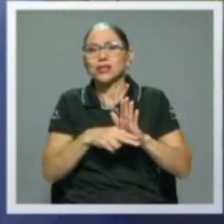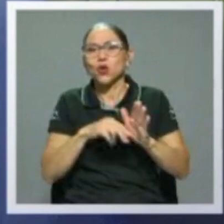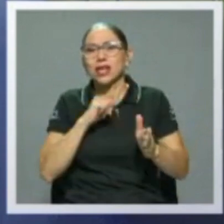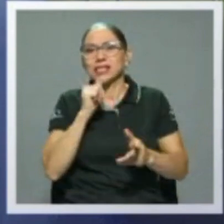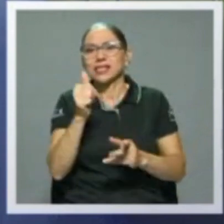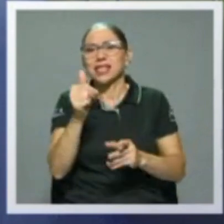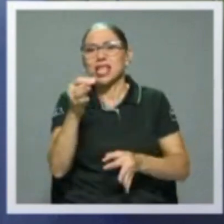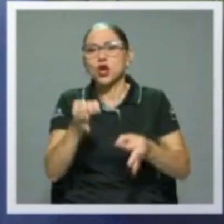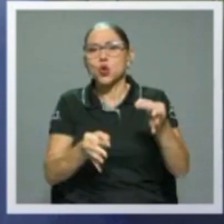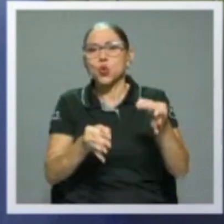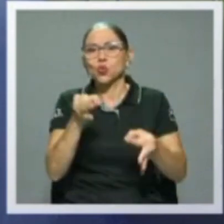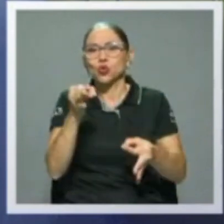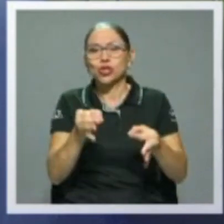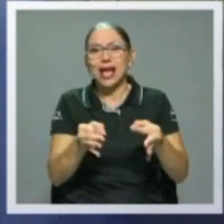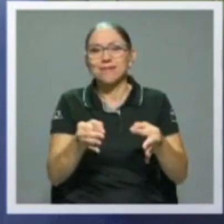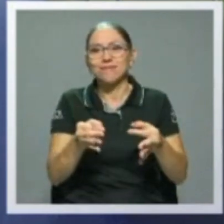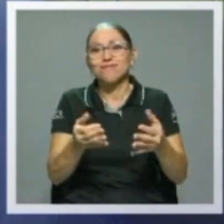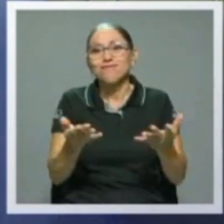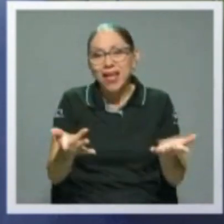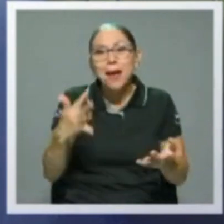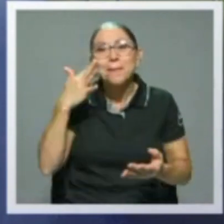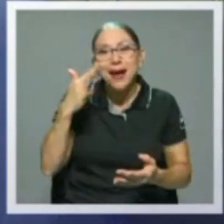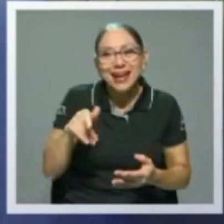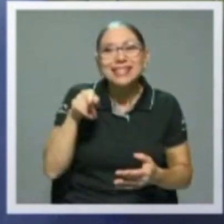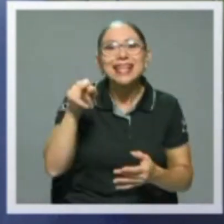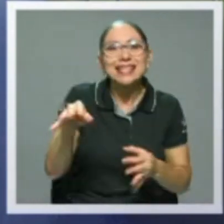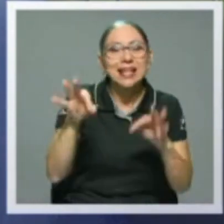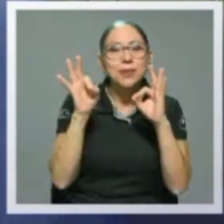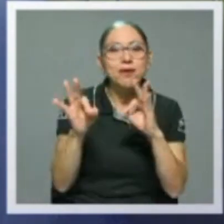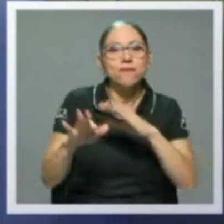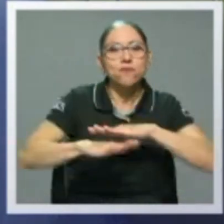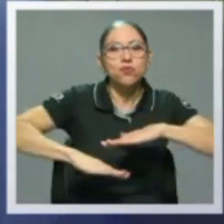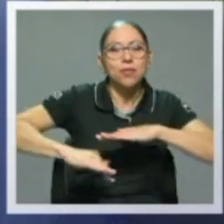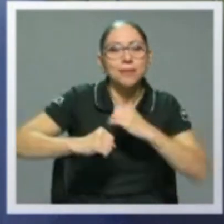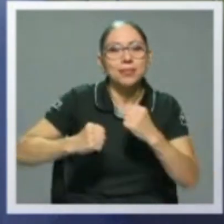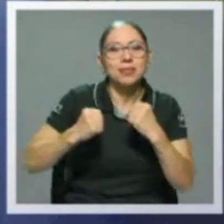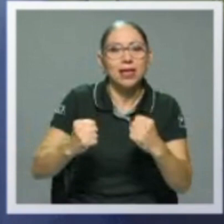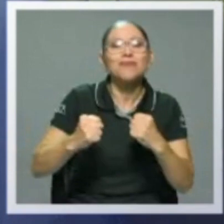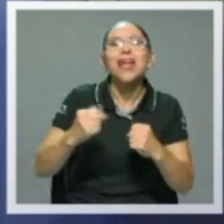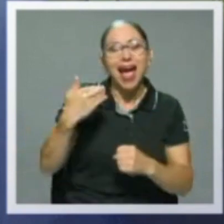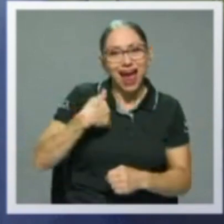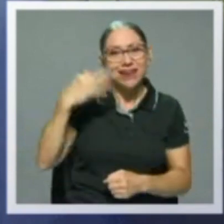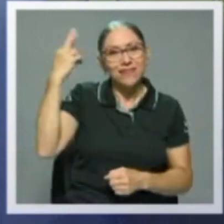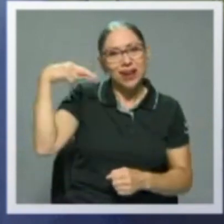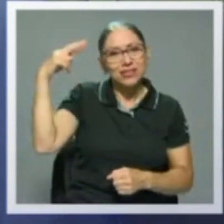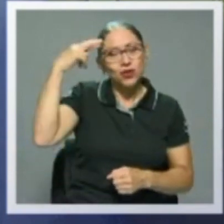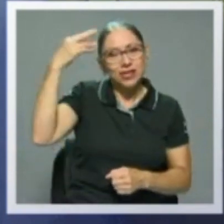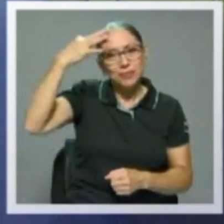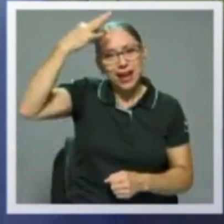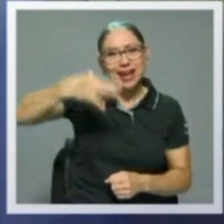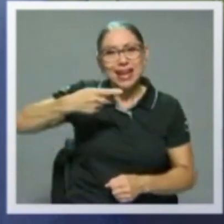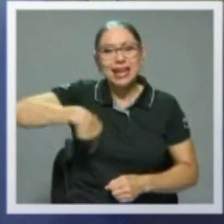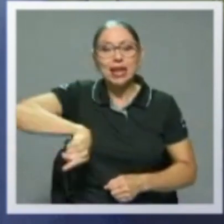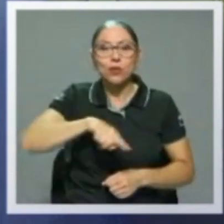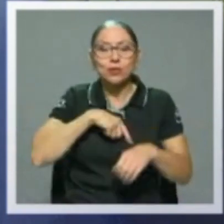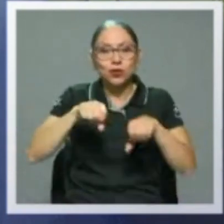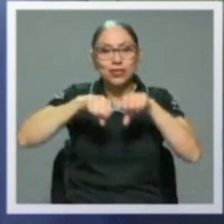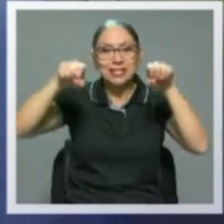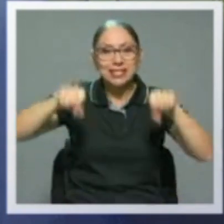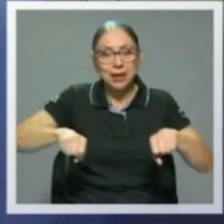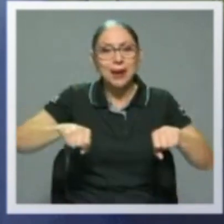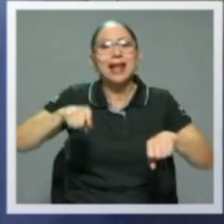justificación. Pareciera que efectivamente hay razones para creer que nuestro sistema necesita mejoras y